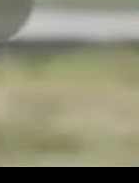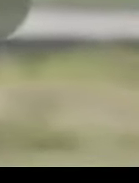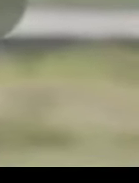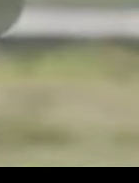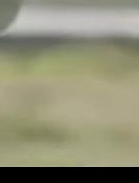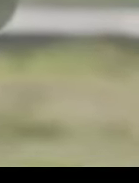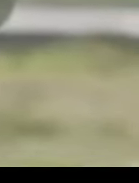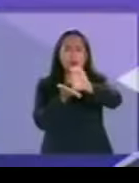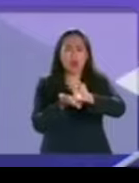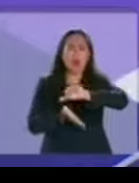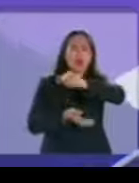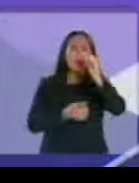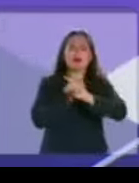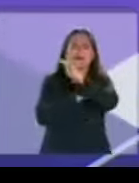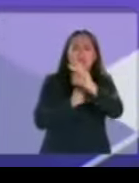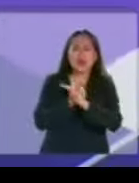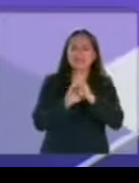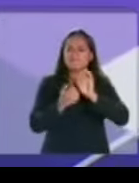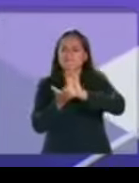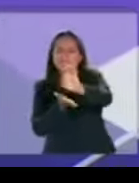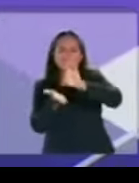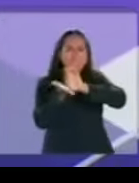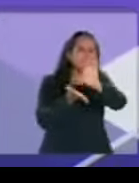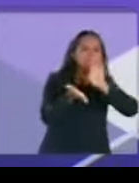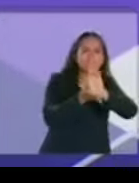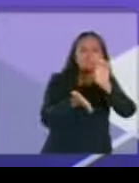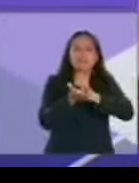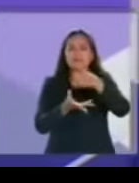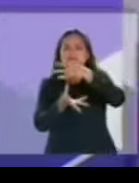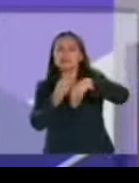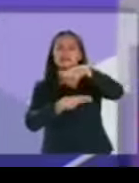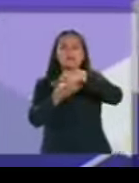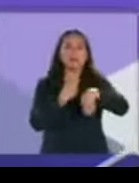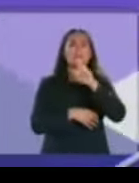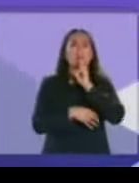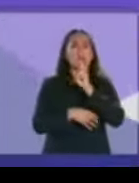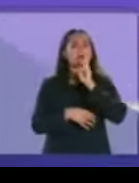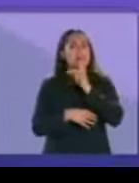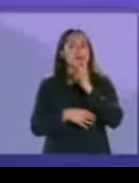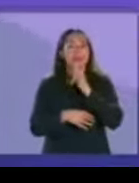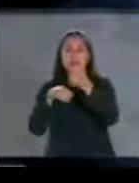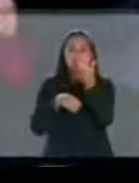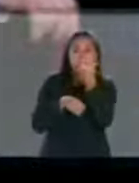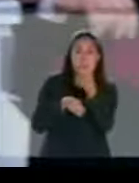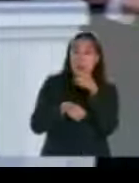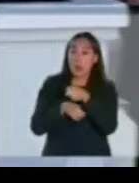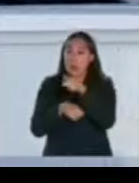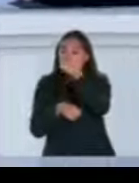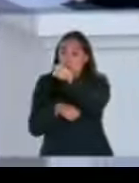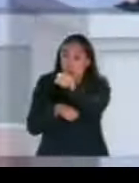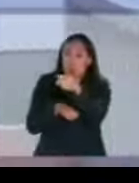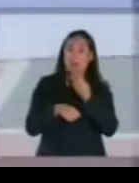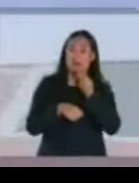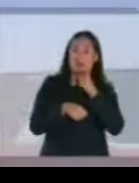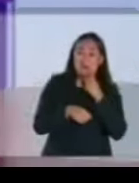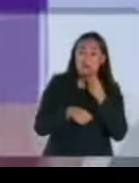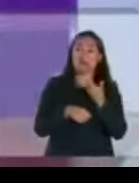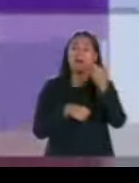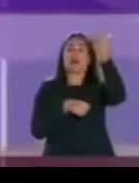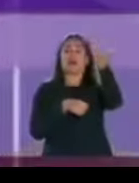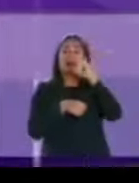Calderón Hinojosa. Aún así, el presidente López Obrador obtuvo más votos que Ricardo Anaya Cortés en